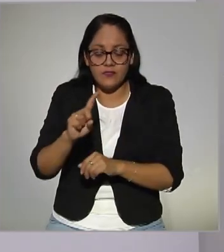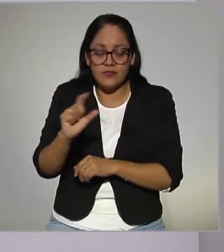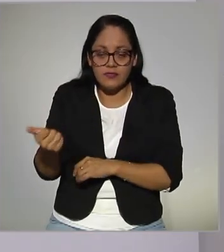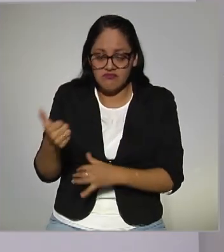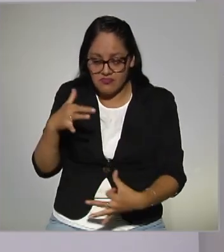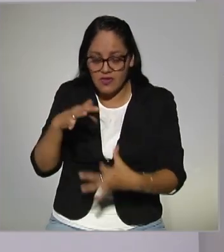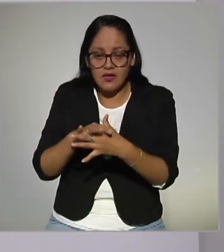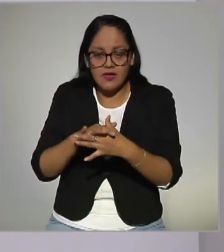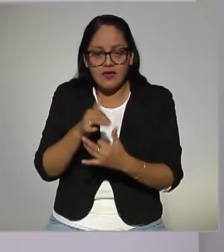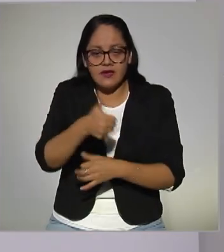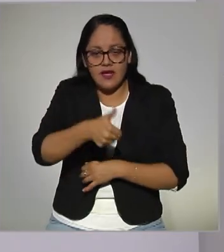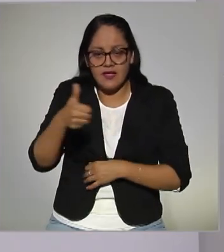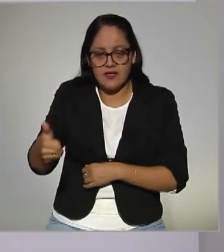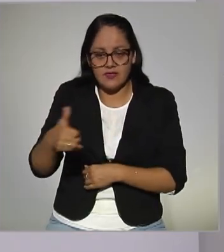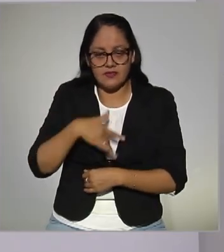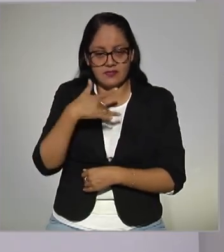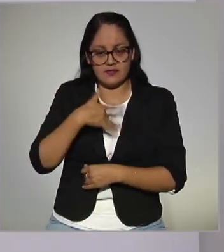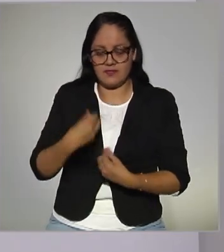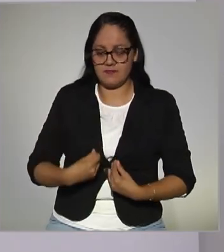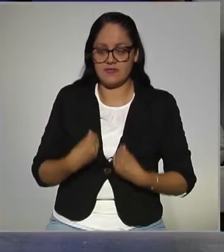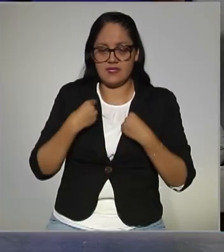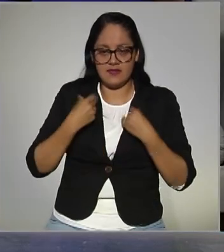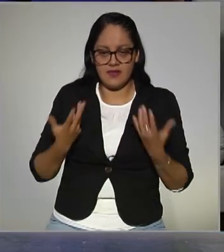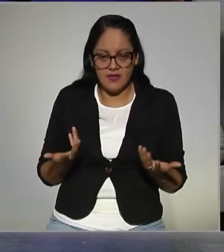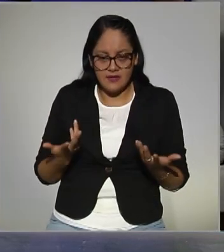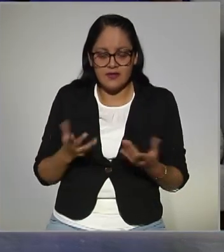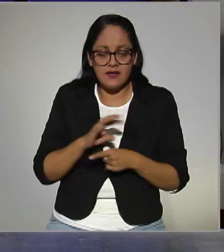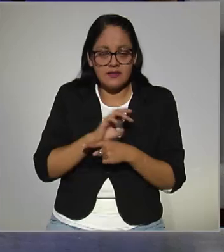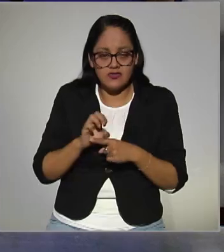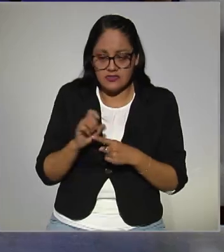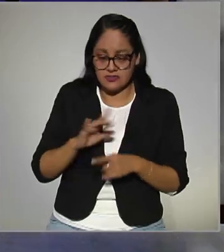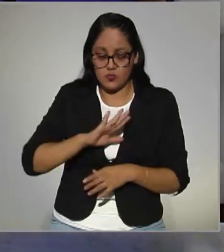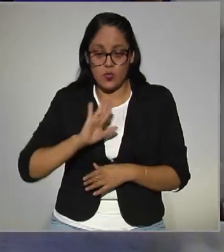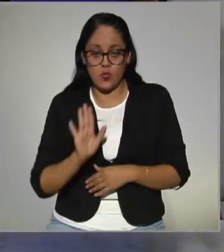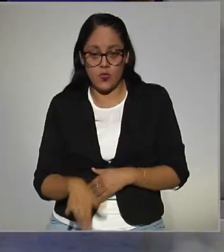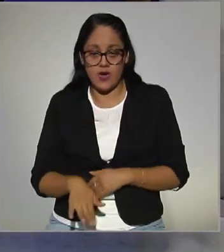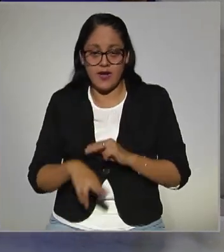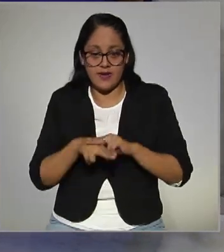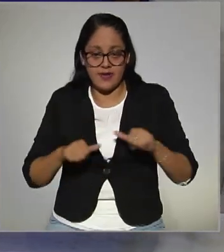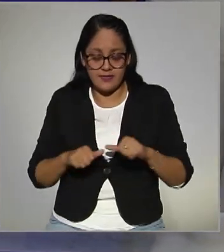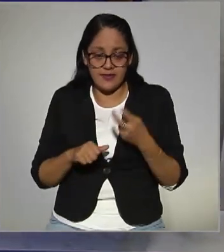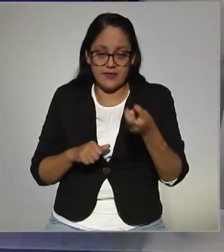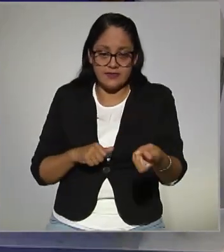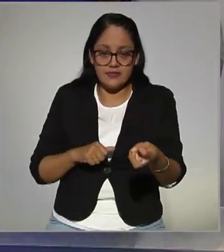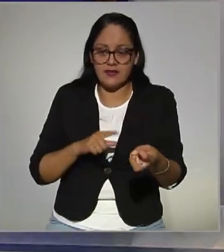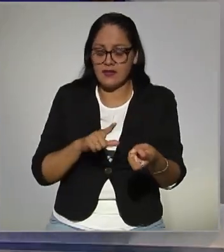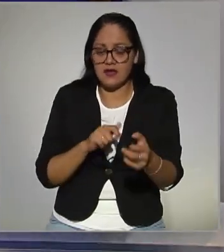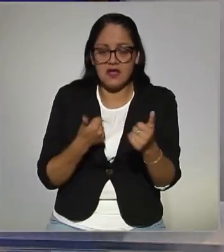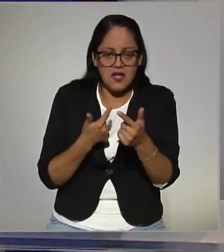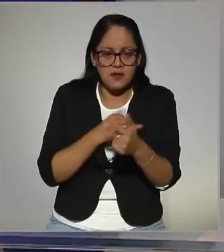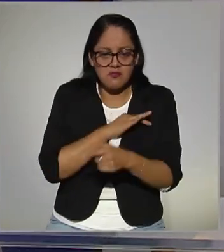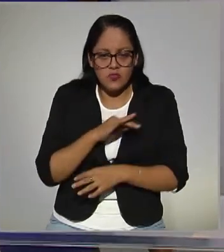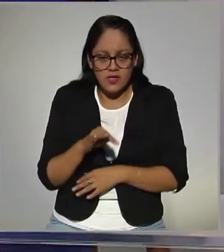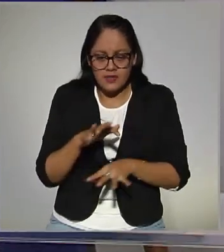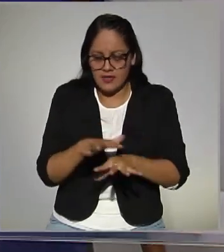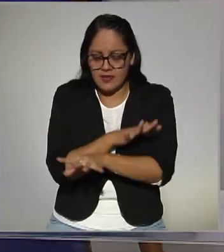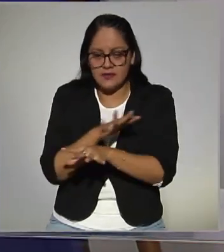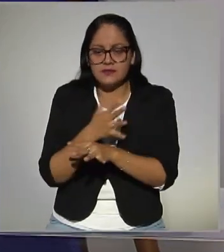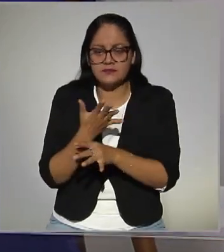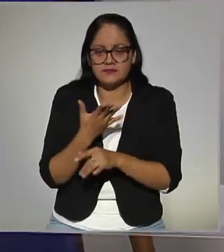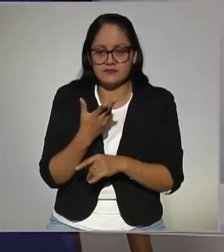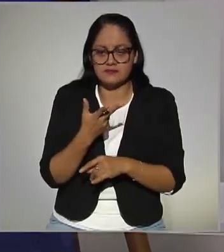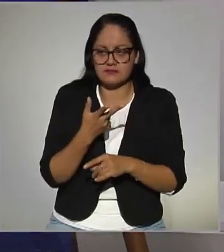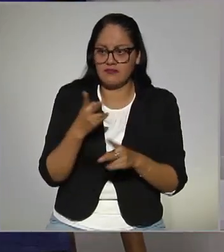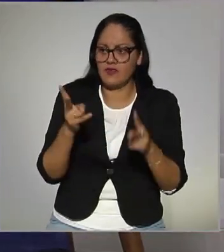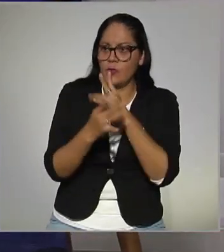vínculo que cada uno tuvo y construyó a lo largo de la vida. Entonces, no que se muera alguien significa que el afecto por ese alguien se va a difuminar en el